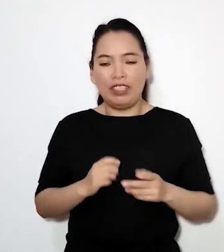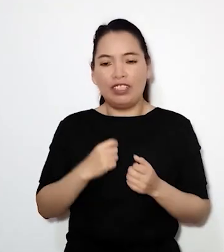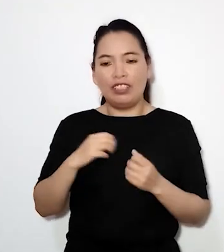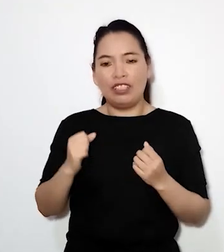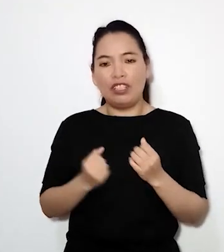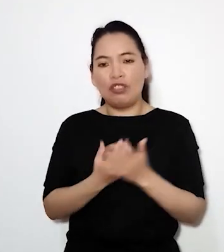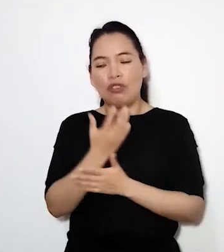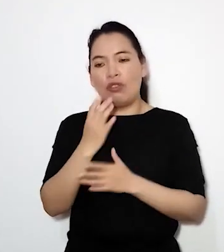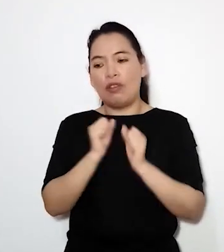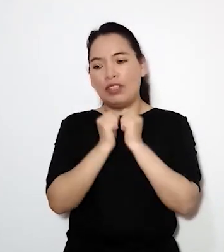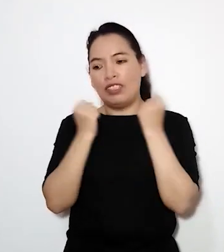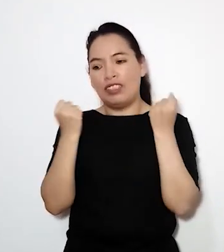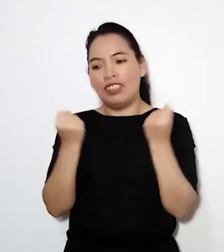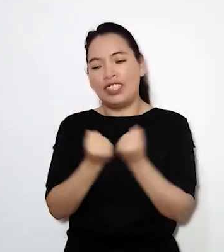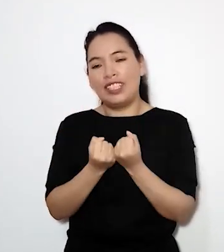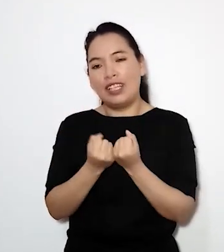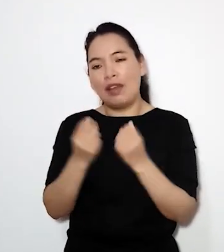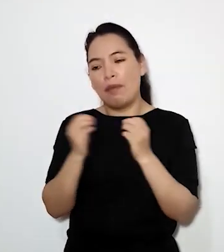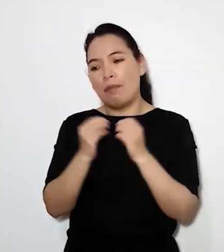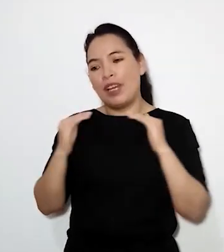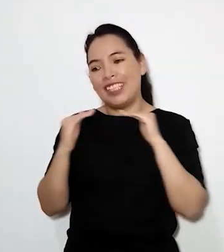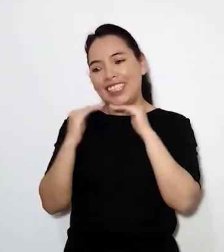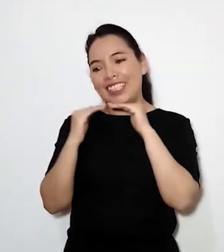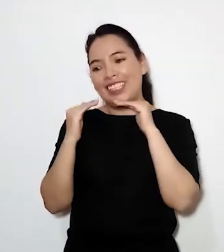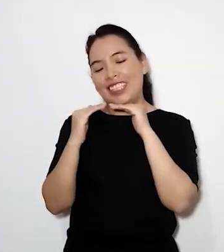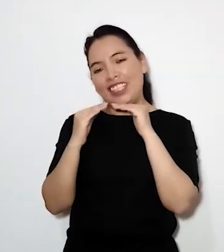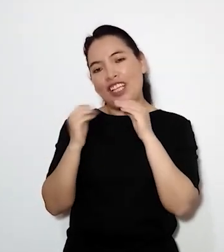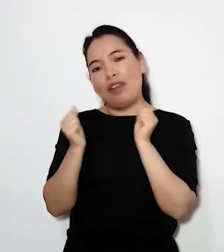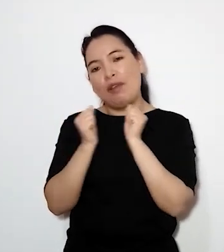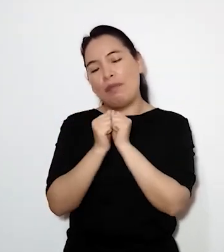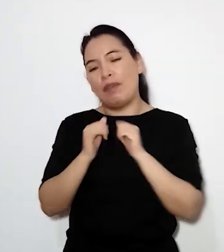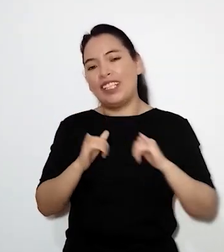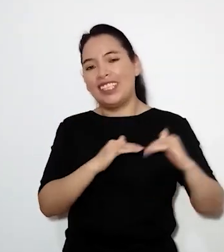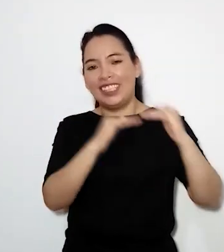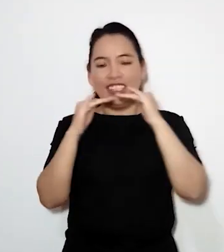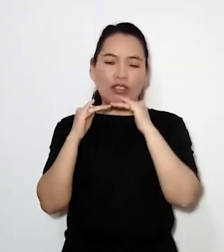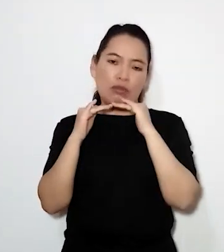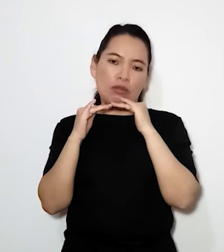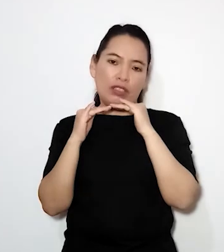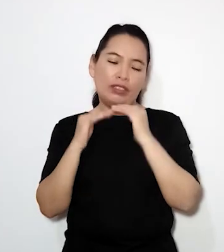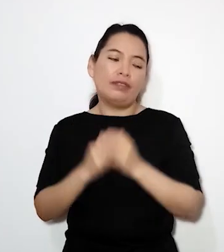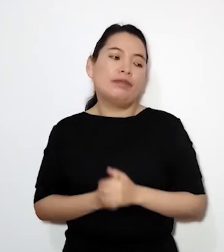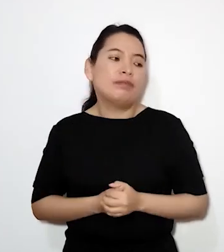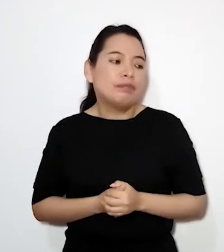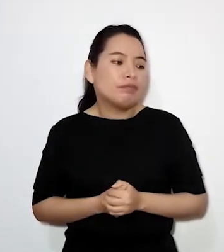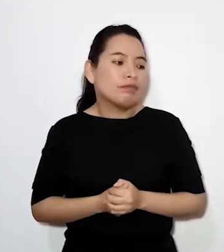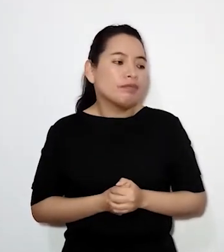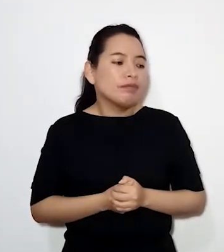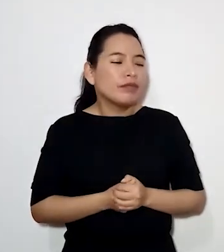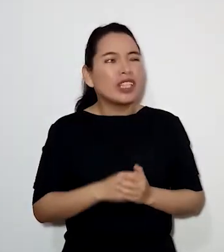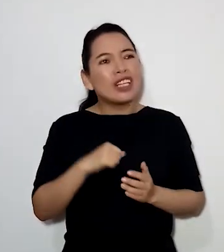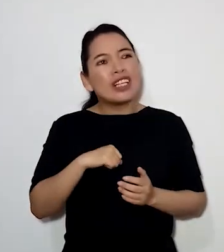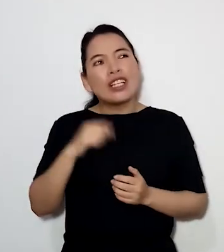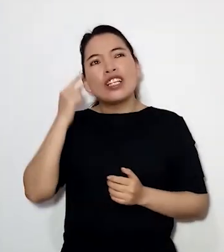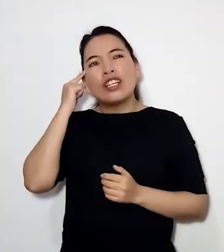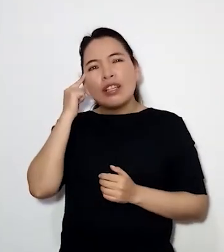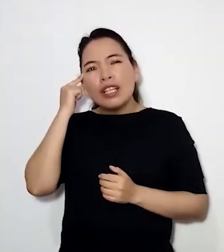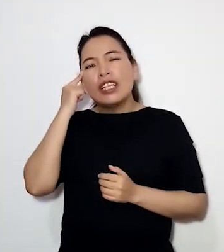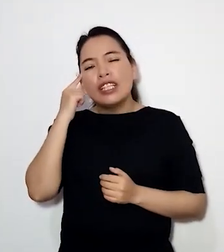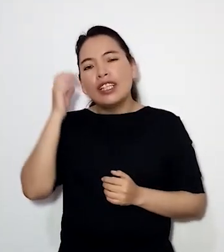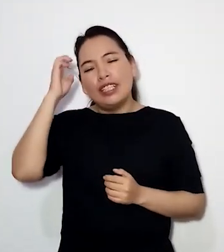más solidarias, más igualitarias. En este sentido, pensar la inclusión educativa desde